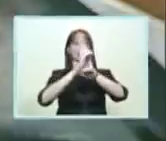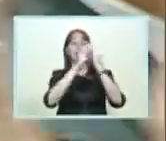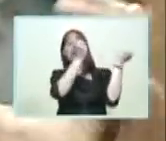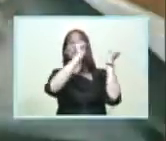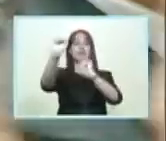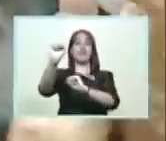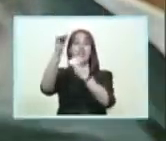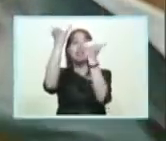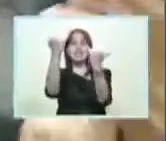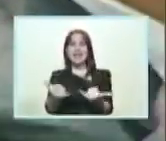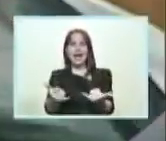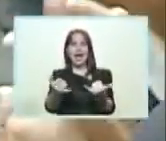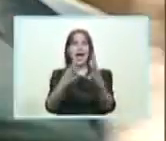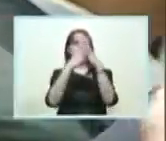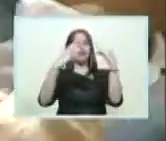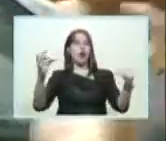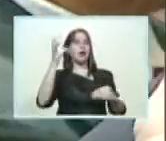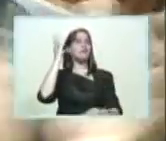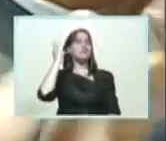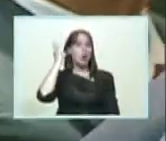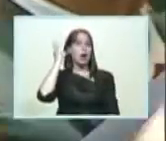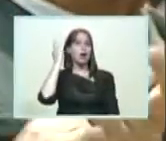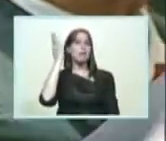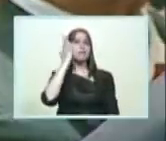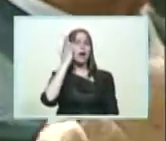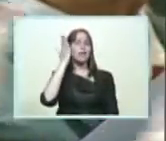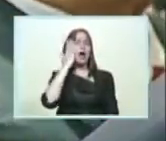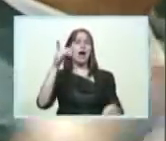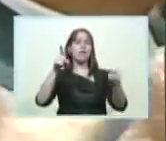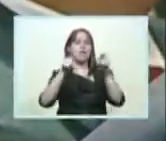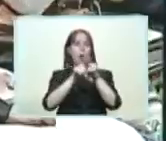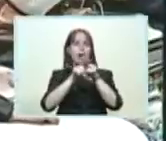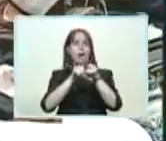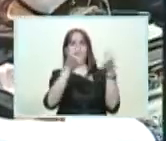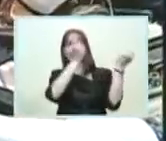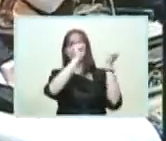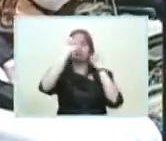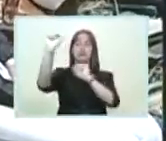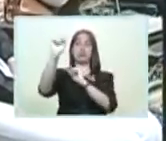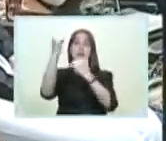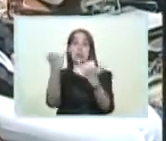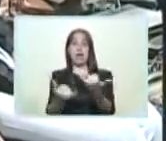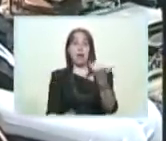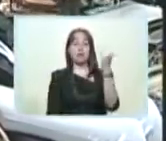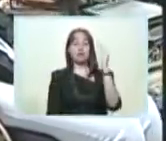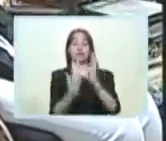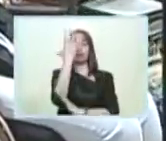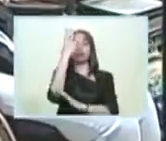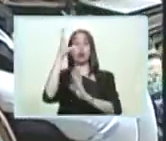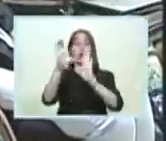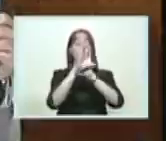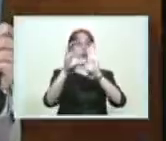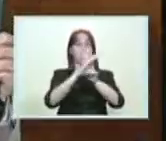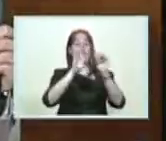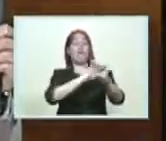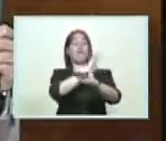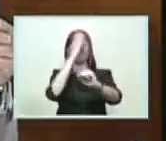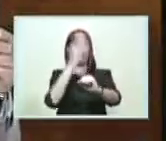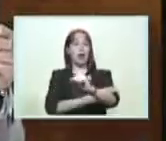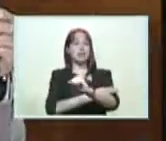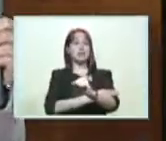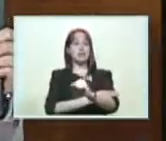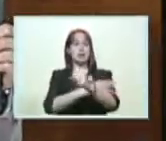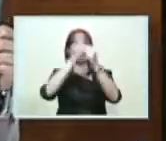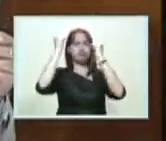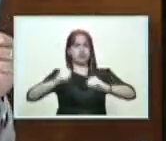defiende a nuestra Constitución madre, también mujer, a nuestra Constitución pionera, y con la fuerza y la fiereza